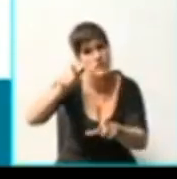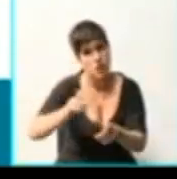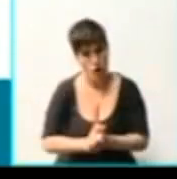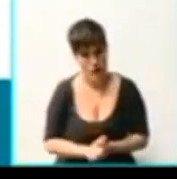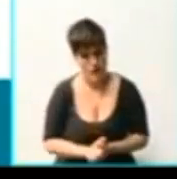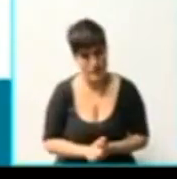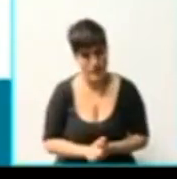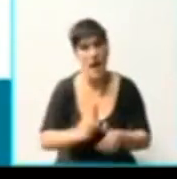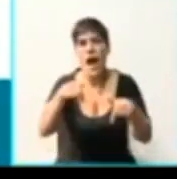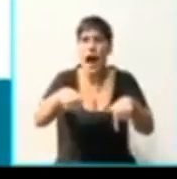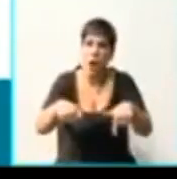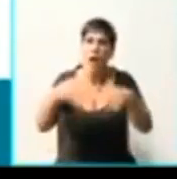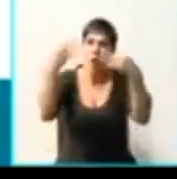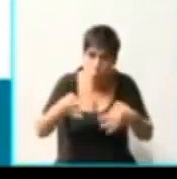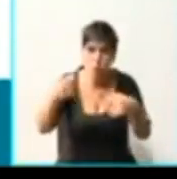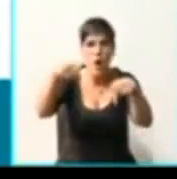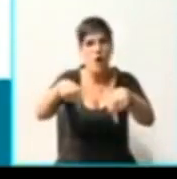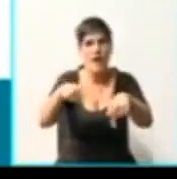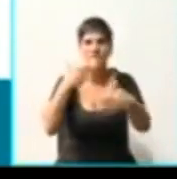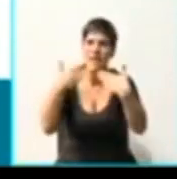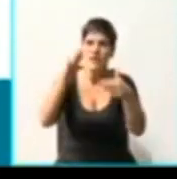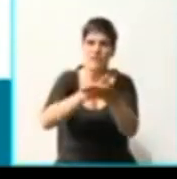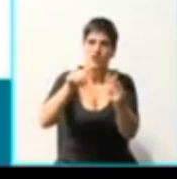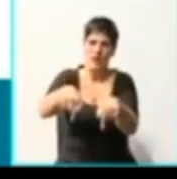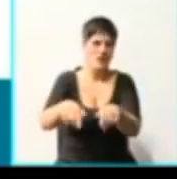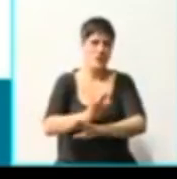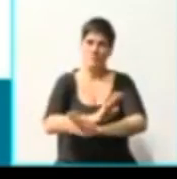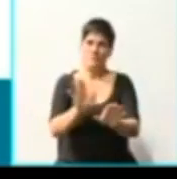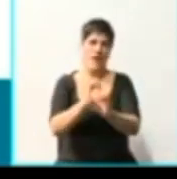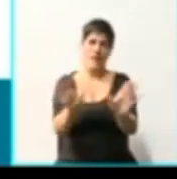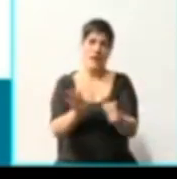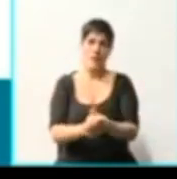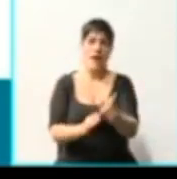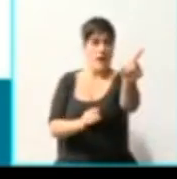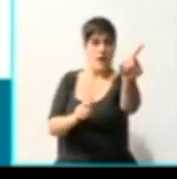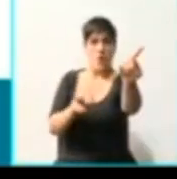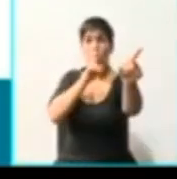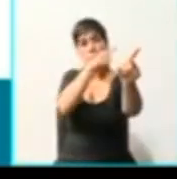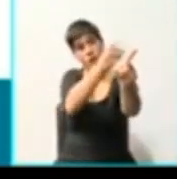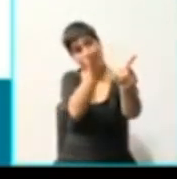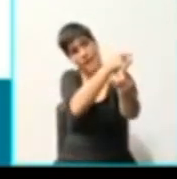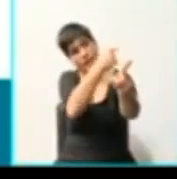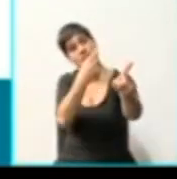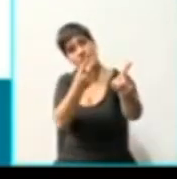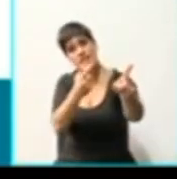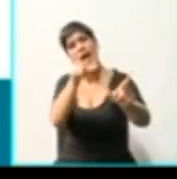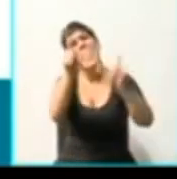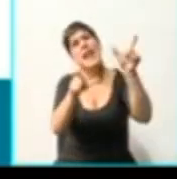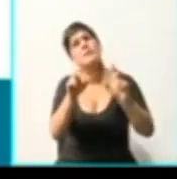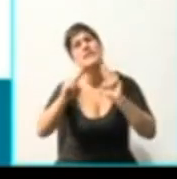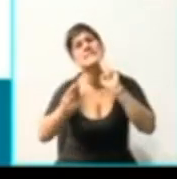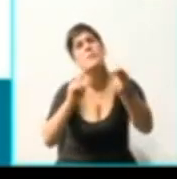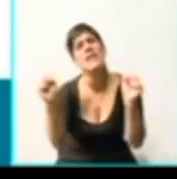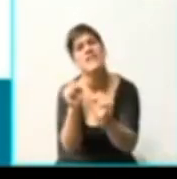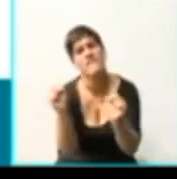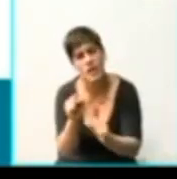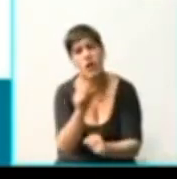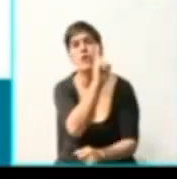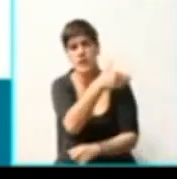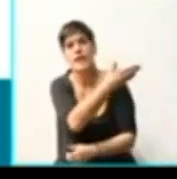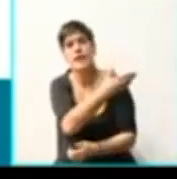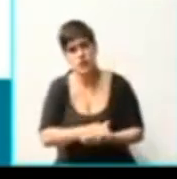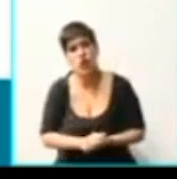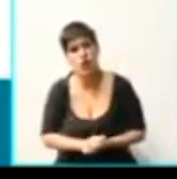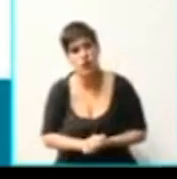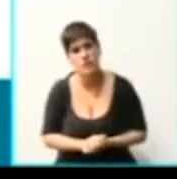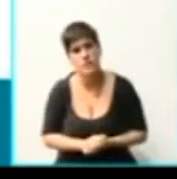hoy se esté discutiendo esto. La gente muere de frío, dice una compañera que está aquí atrás. Y les quiero leer algo